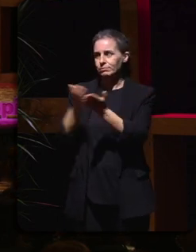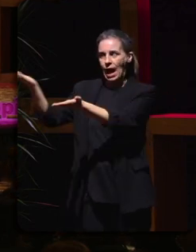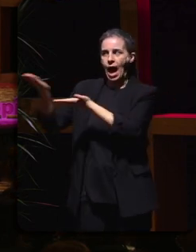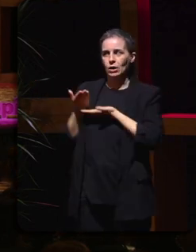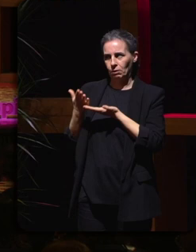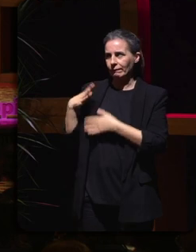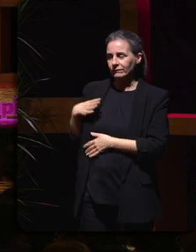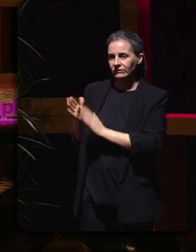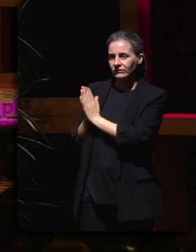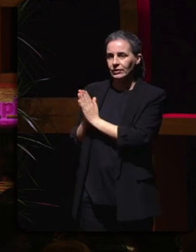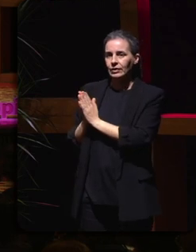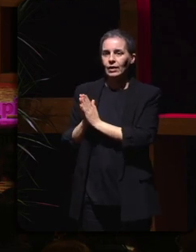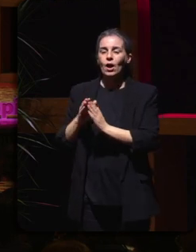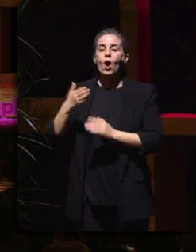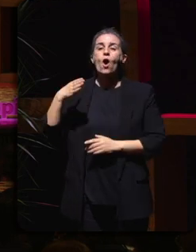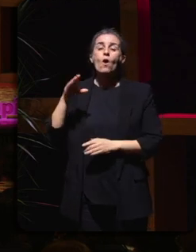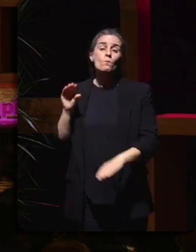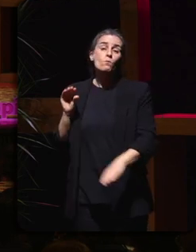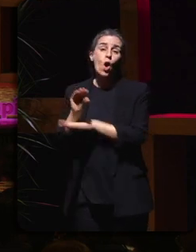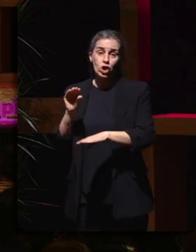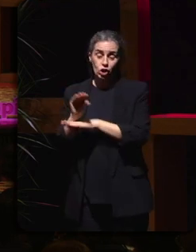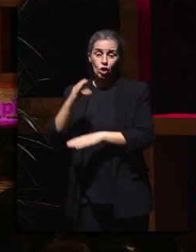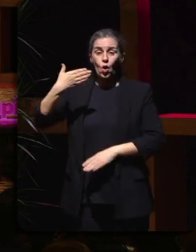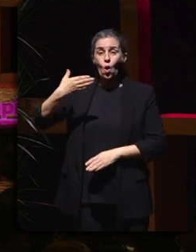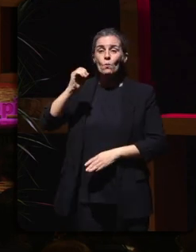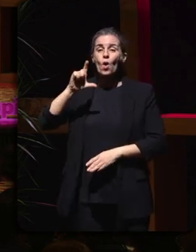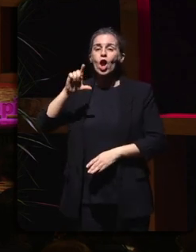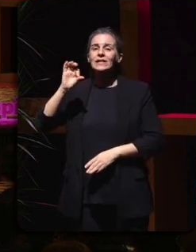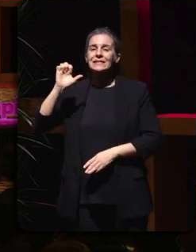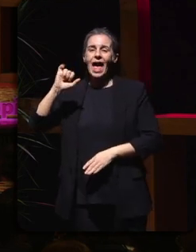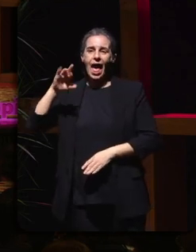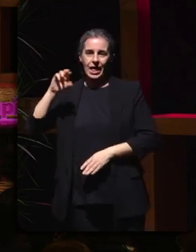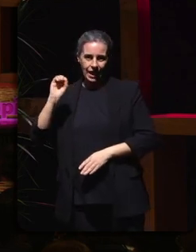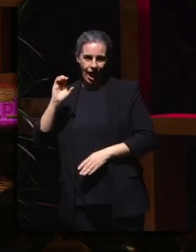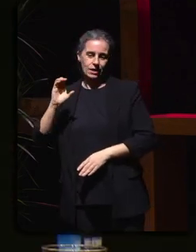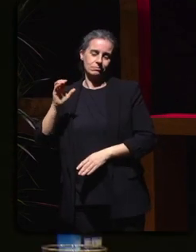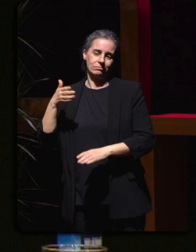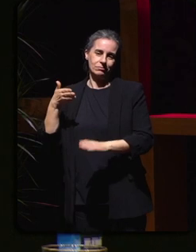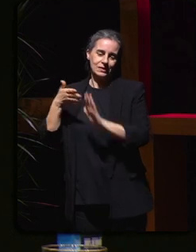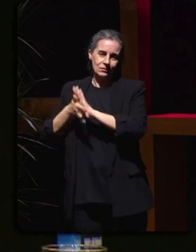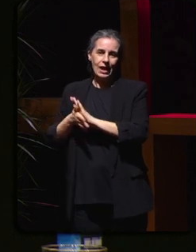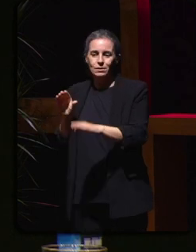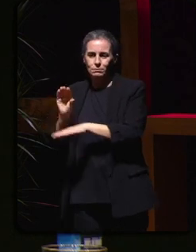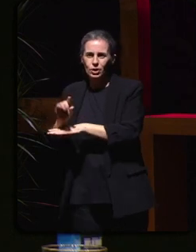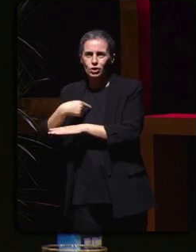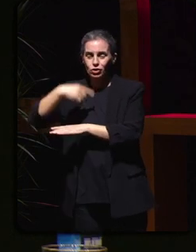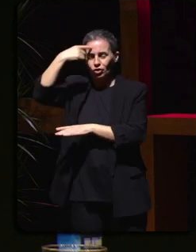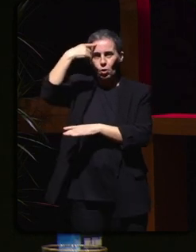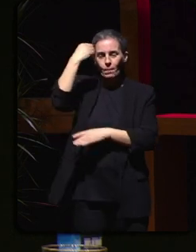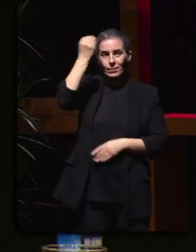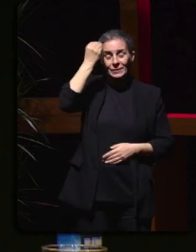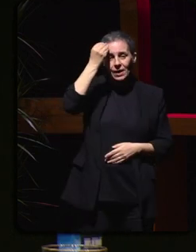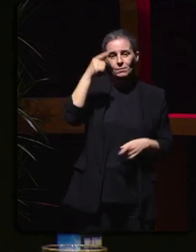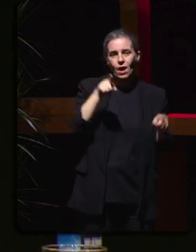ayuda una era bolseira que en mi cabeza la había traducido como la vete por el